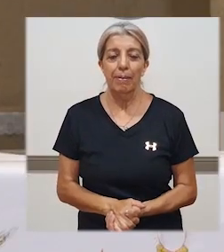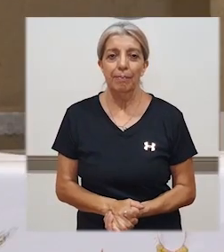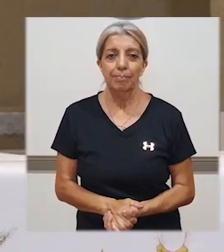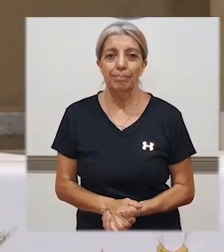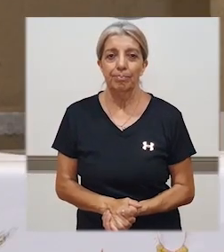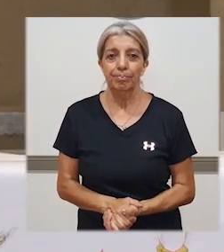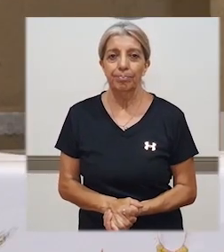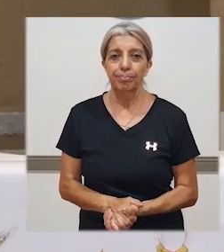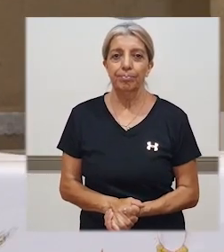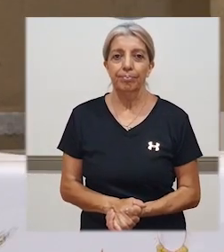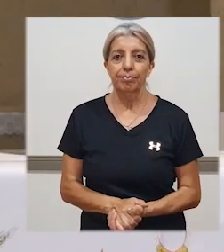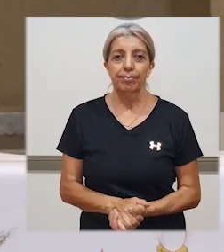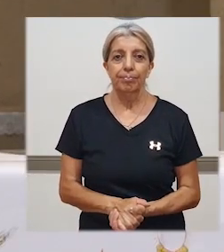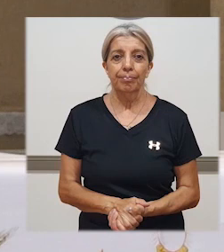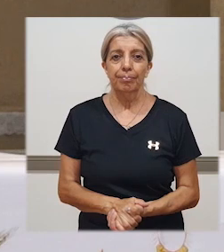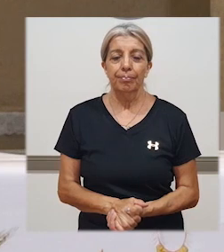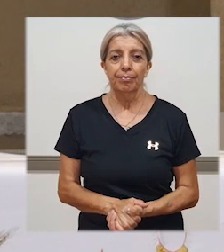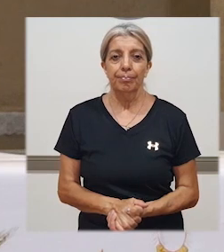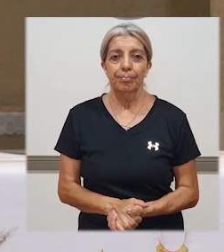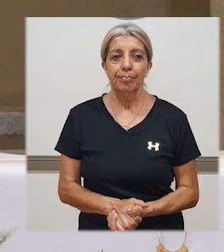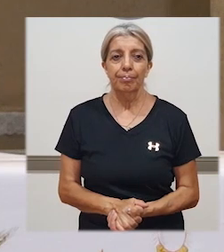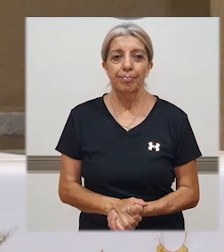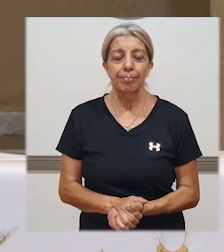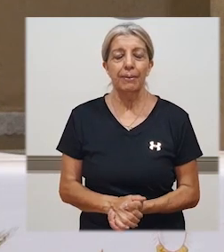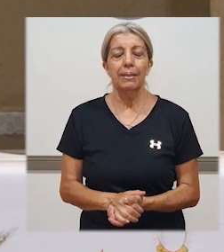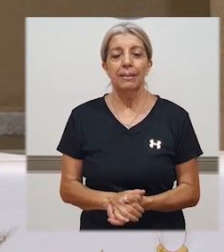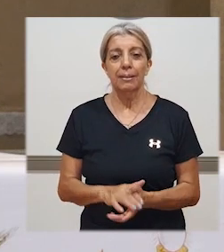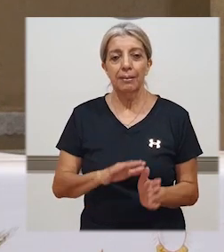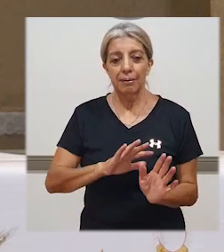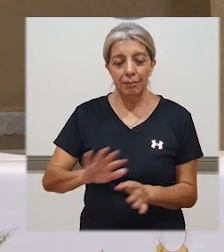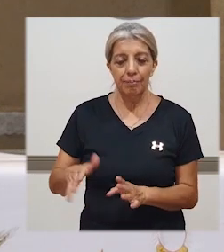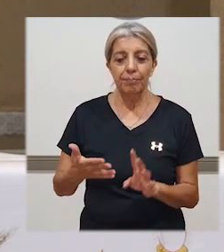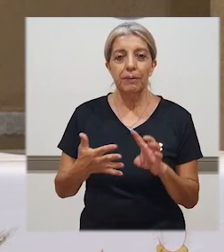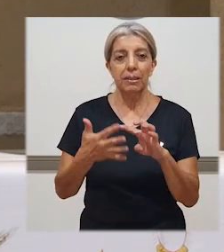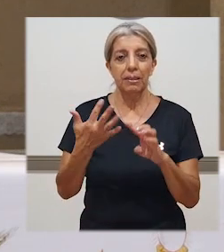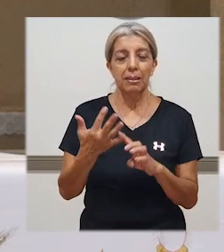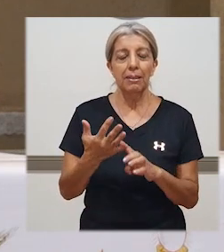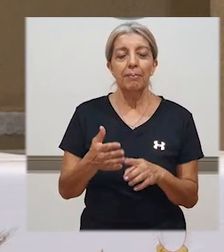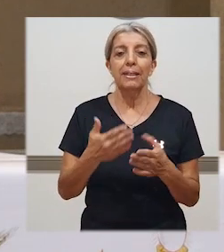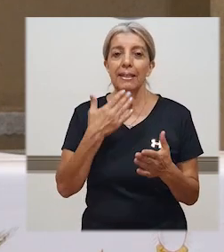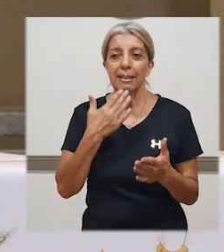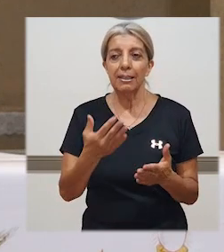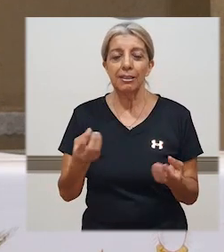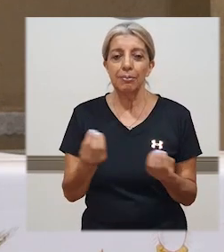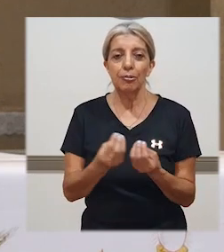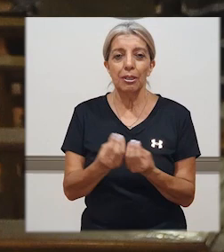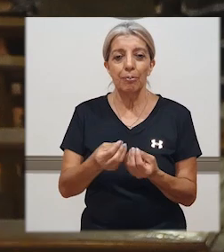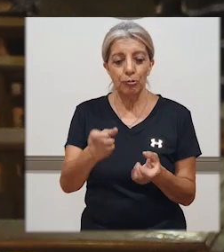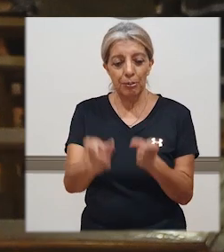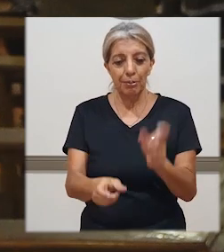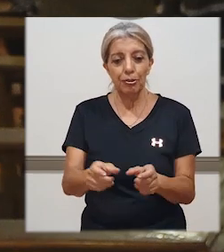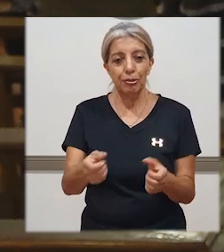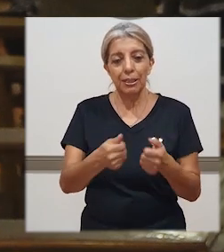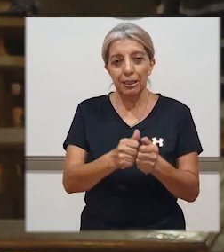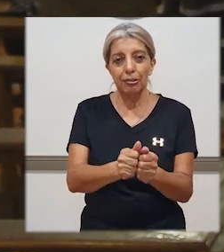Comencemos nuestra Eucaristía y antes de pedir perdón, agradecemos la presencia de muchos miembros de la OBS, del